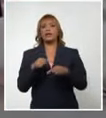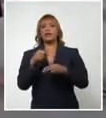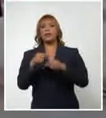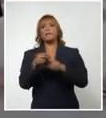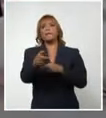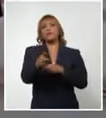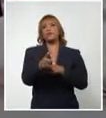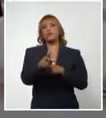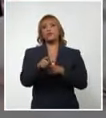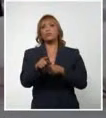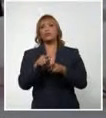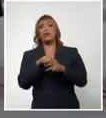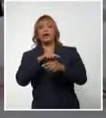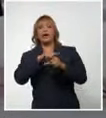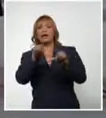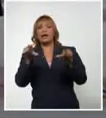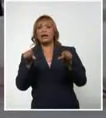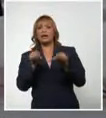de Zapata,